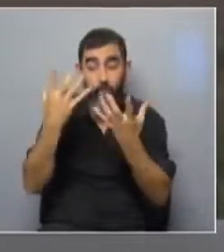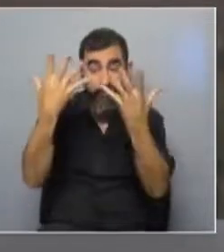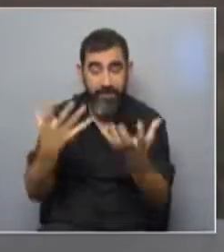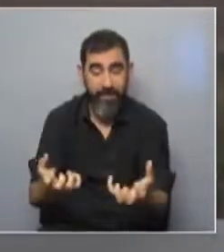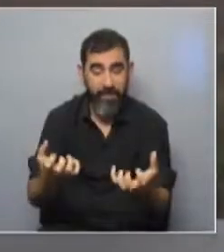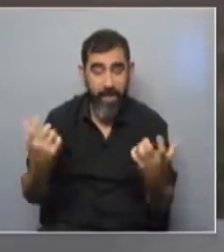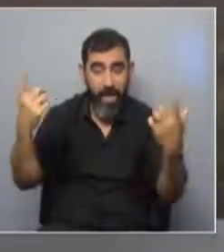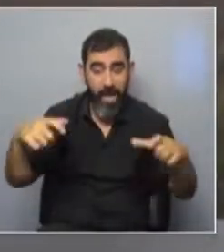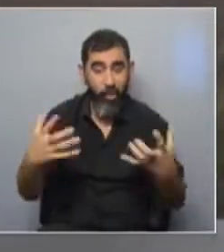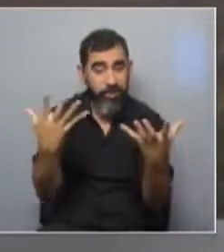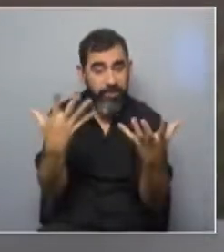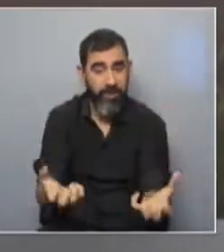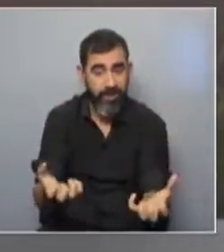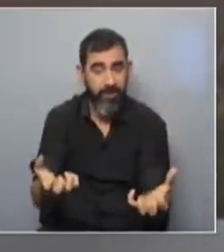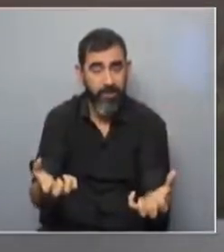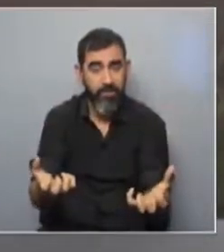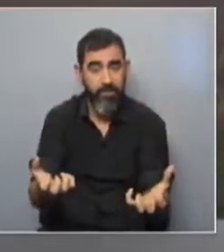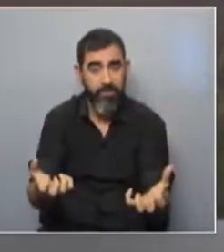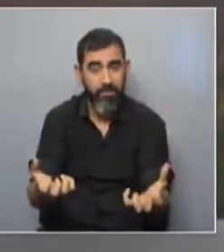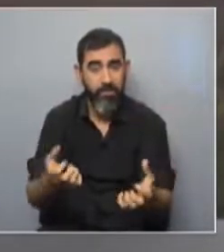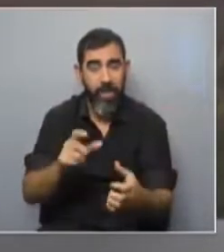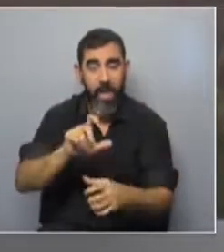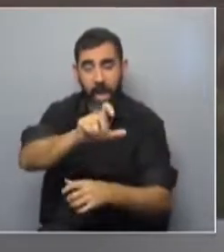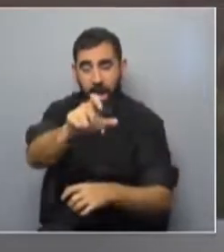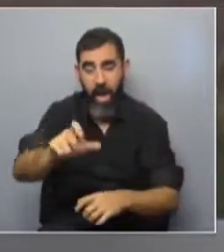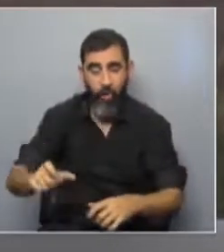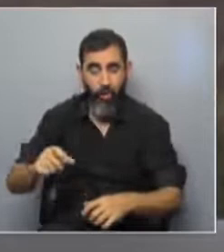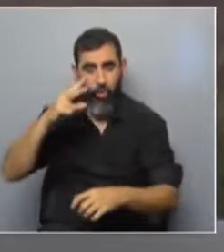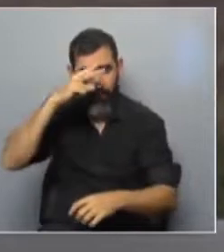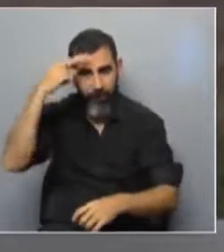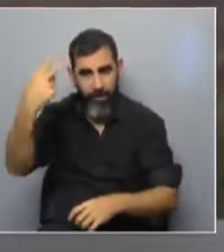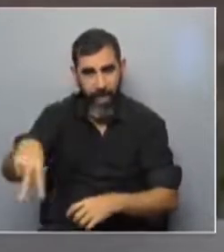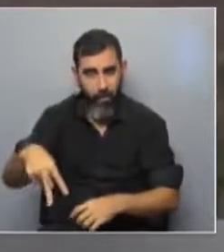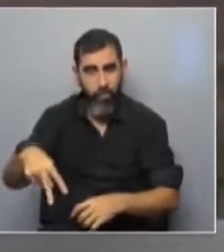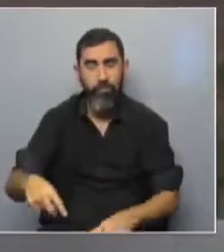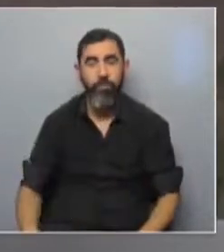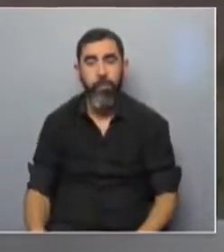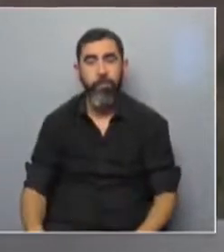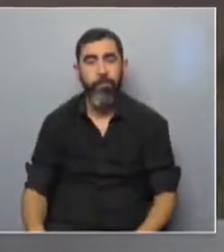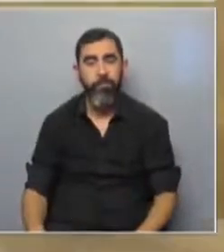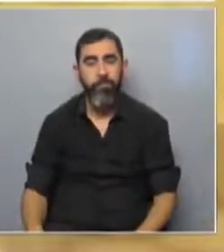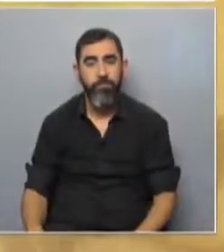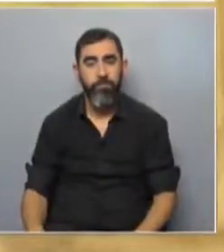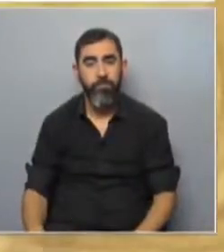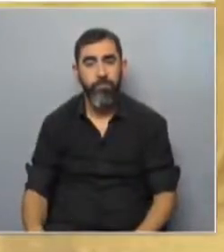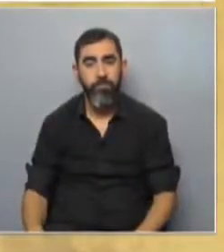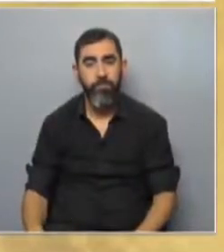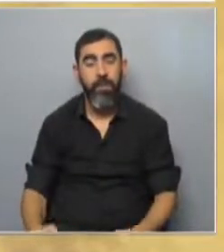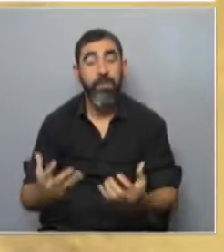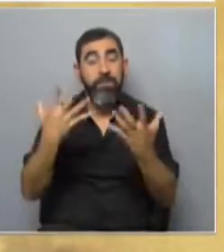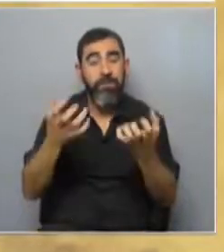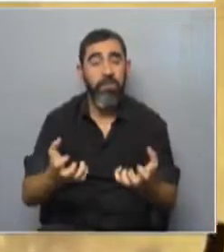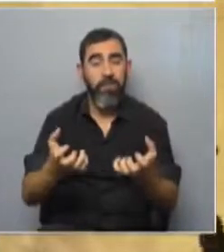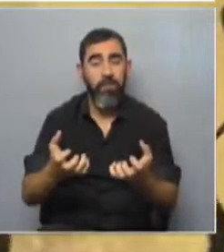esa laguna, en la que se transforma el arroyo en verano, ¿no? El estiaje normal, la secaron para regar